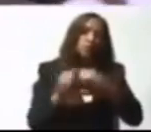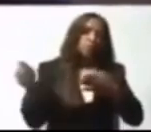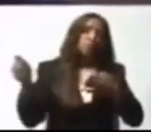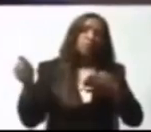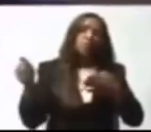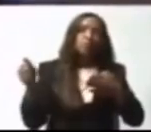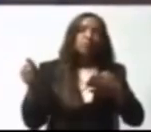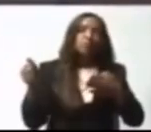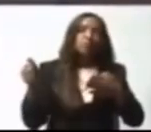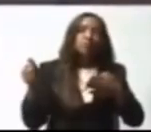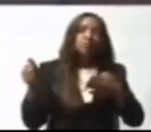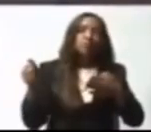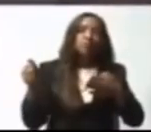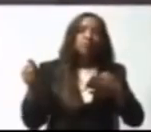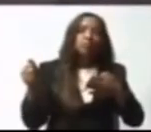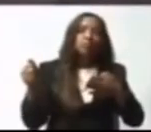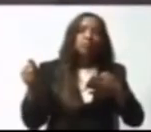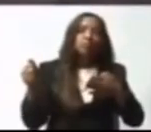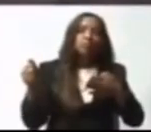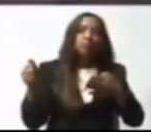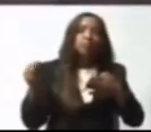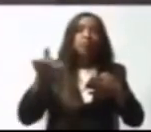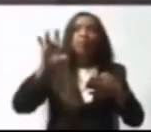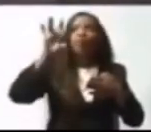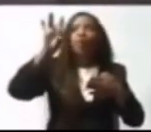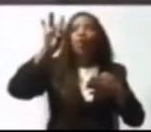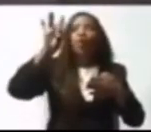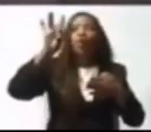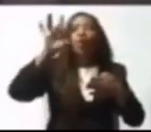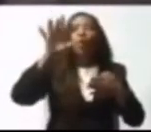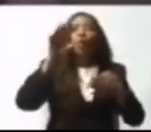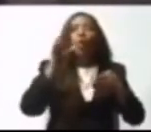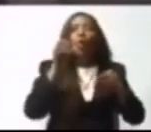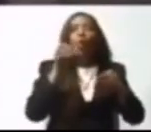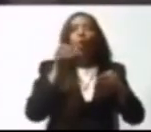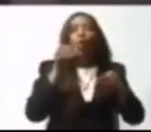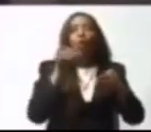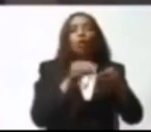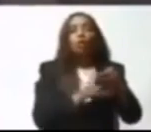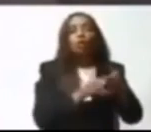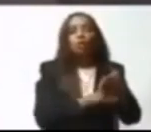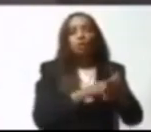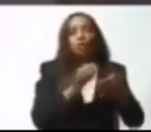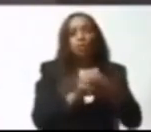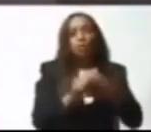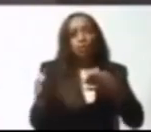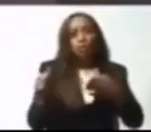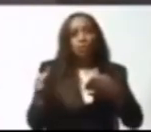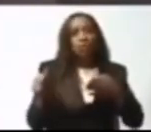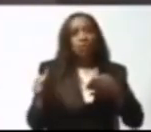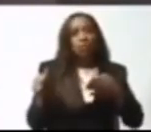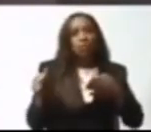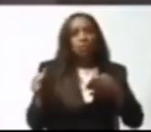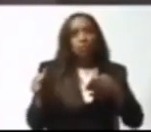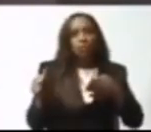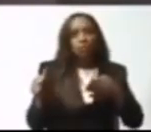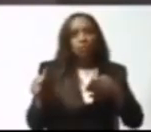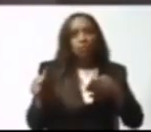dólares para un total de 3 mil 800 millones de dólares en